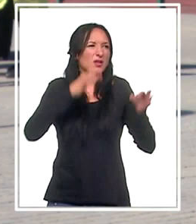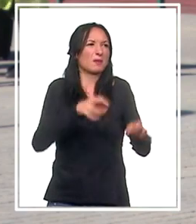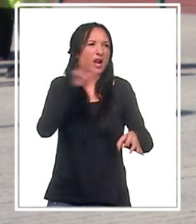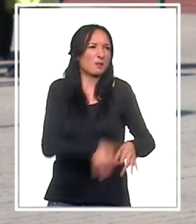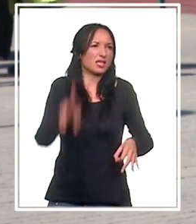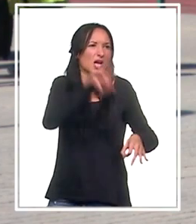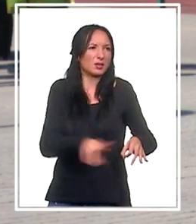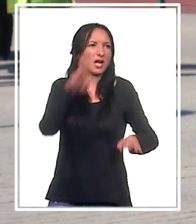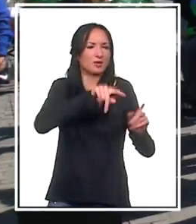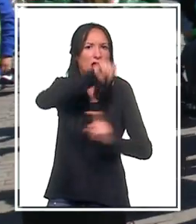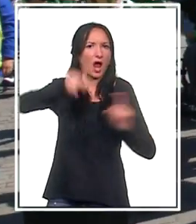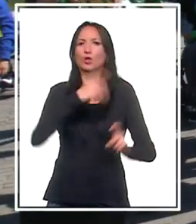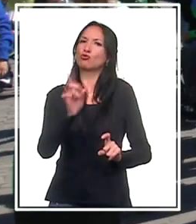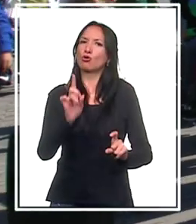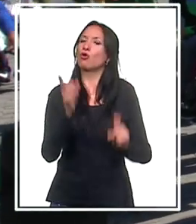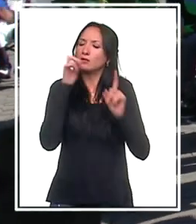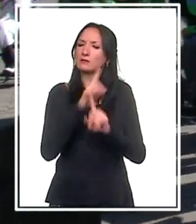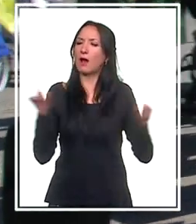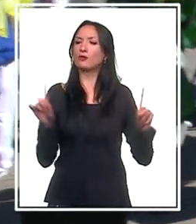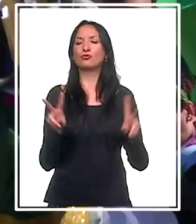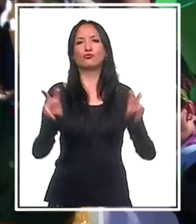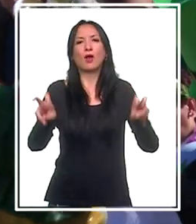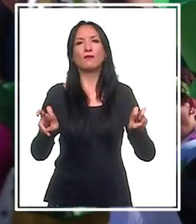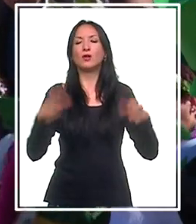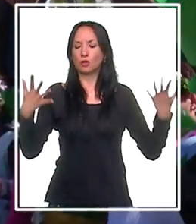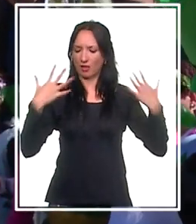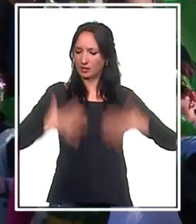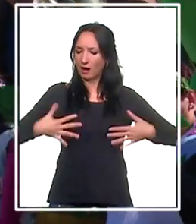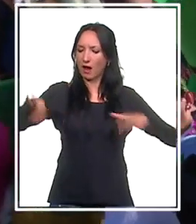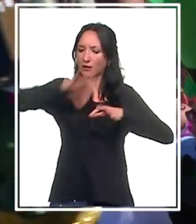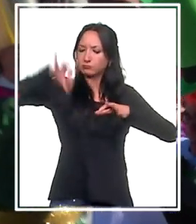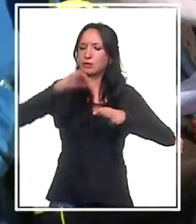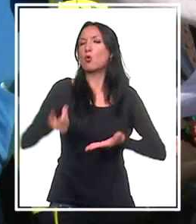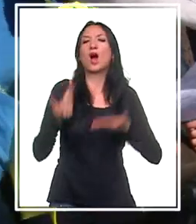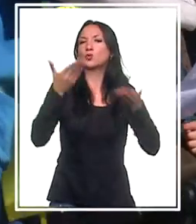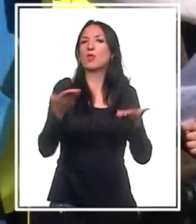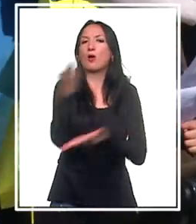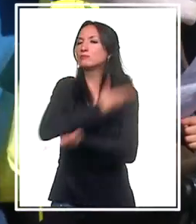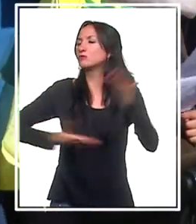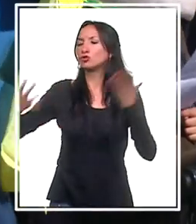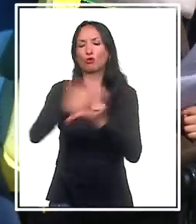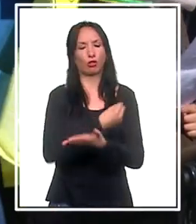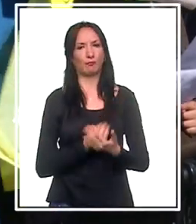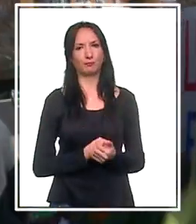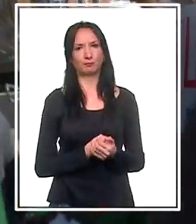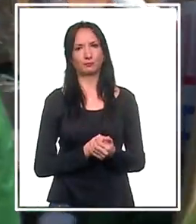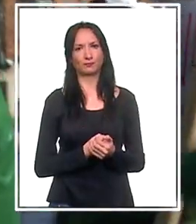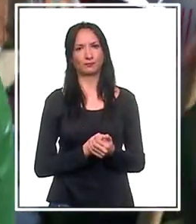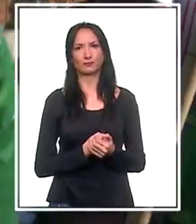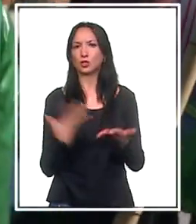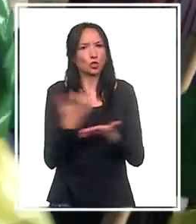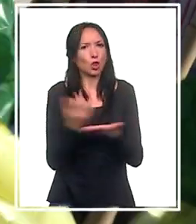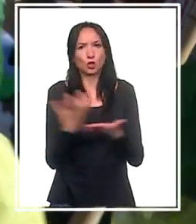los años y no ayudas en los trajes coste de los trabajitos de esos vamos a ayudar a todos hemos colaborado